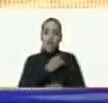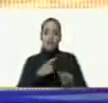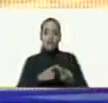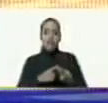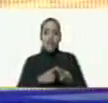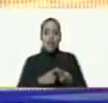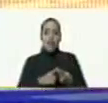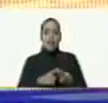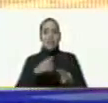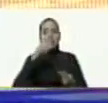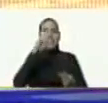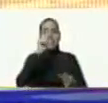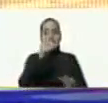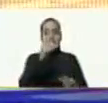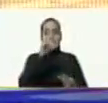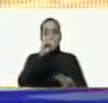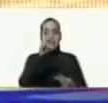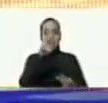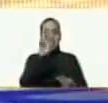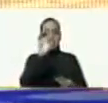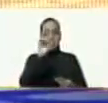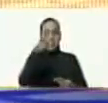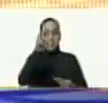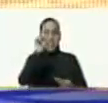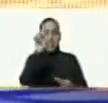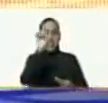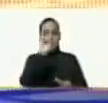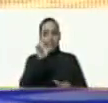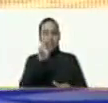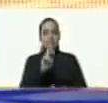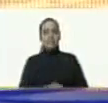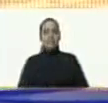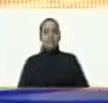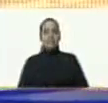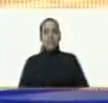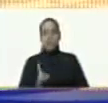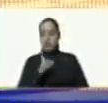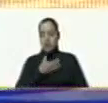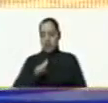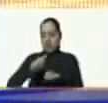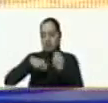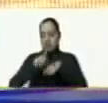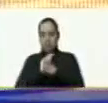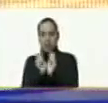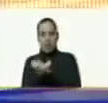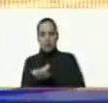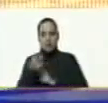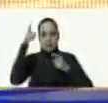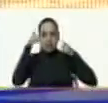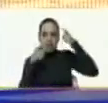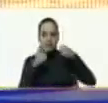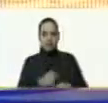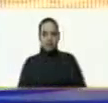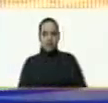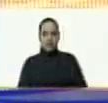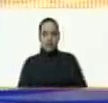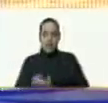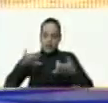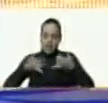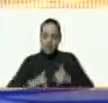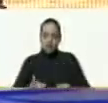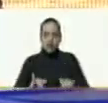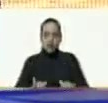Kirchner, de no dejarse chantajear contra Chávez, privó la unión y nació UNASUR, nació la